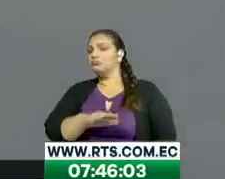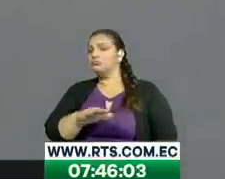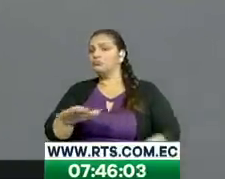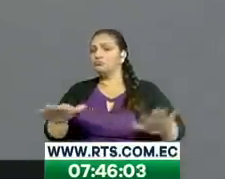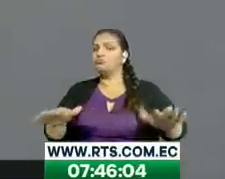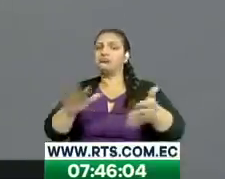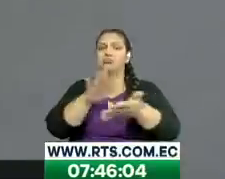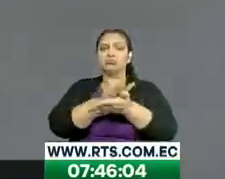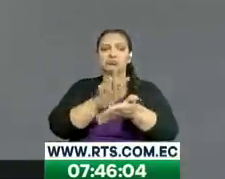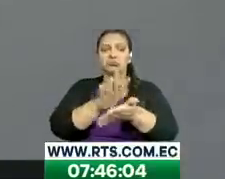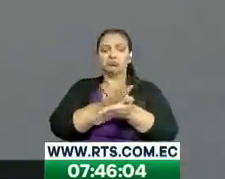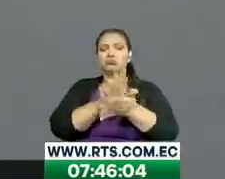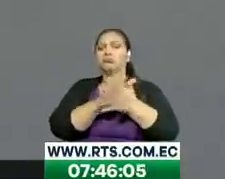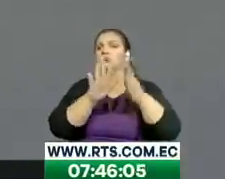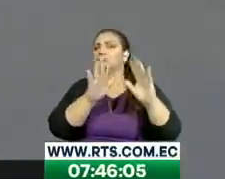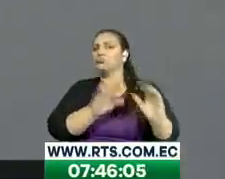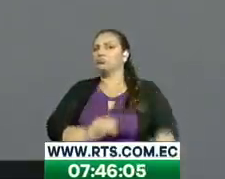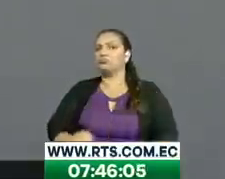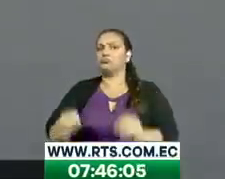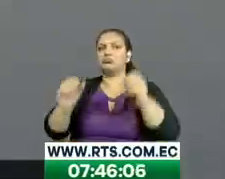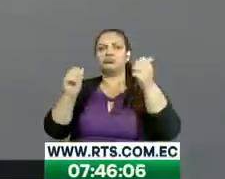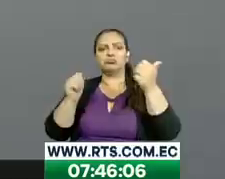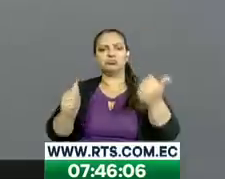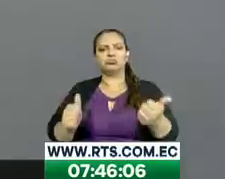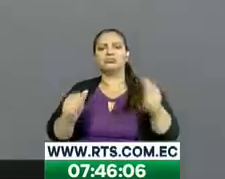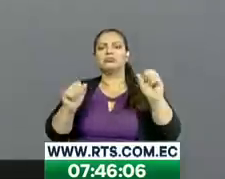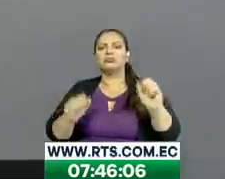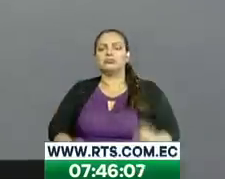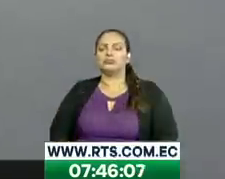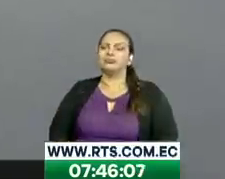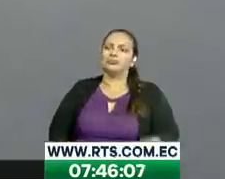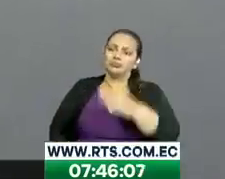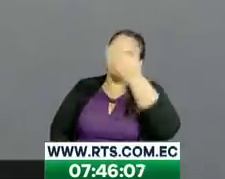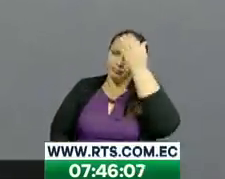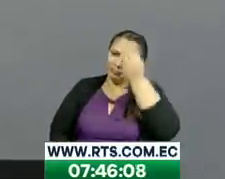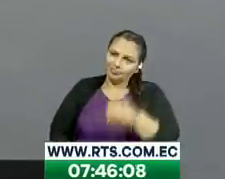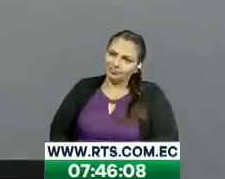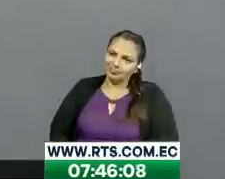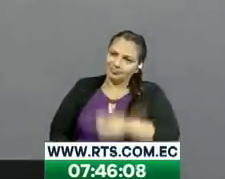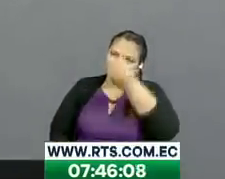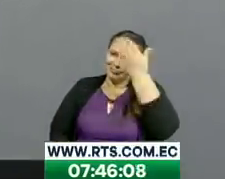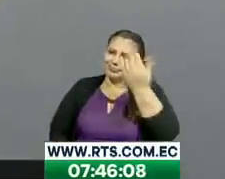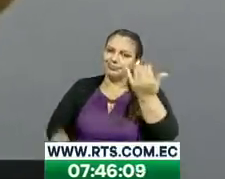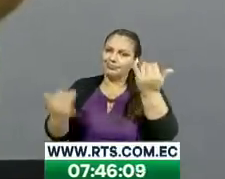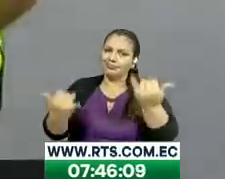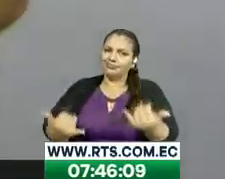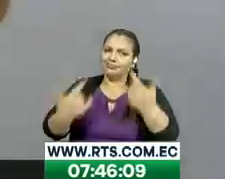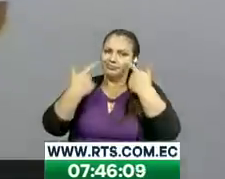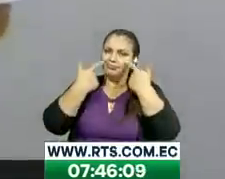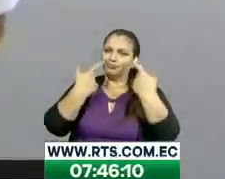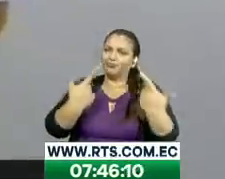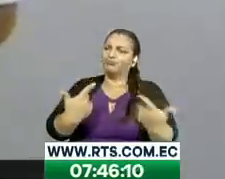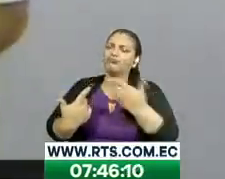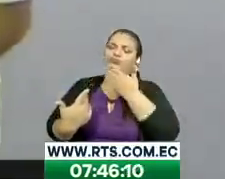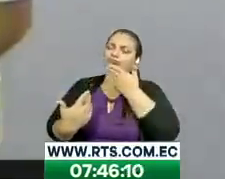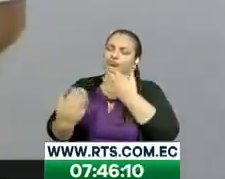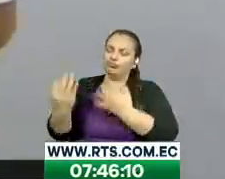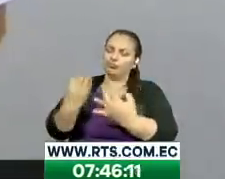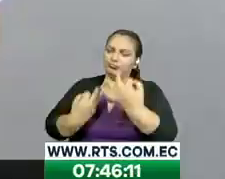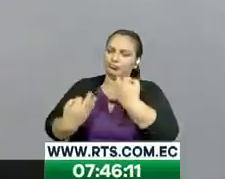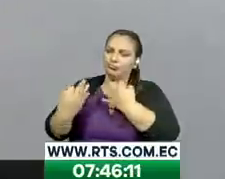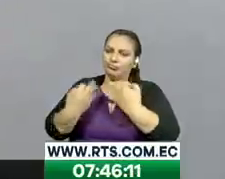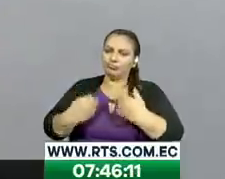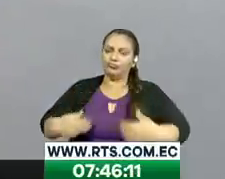normalidad mi estimado coronel ayala detalle nos el trabajo que se está desarrollando el día de hoy pues bien al momento